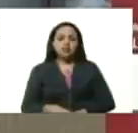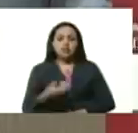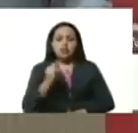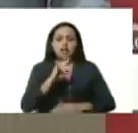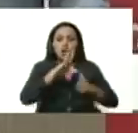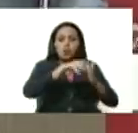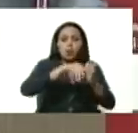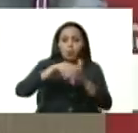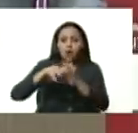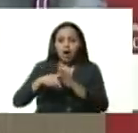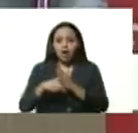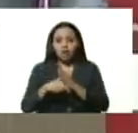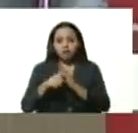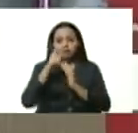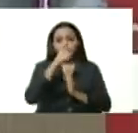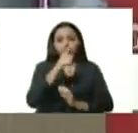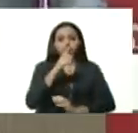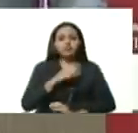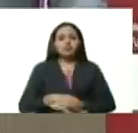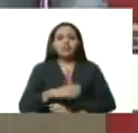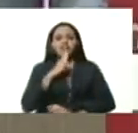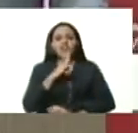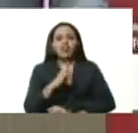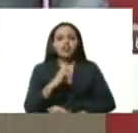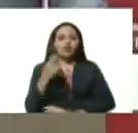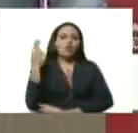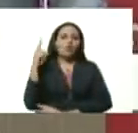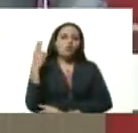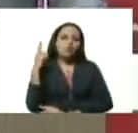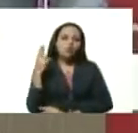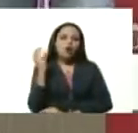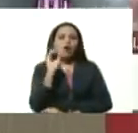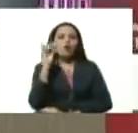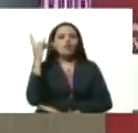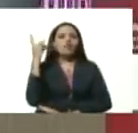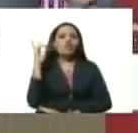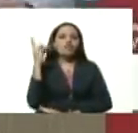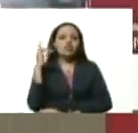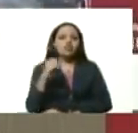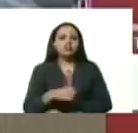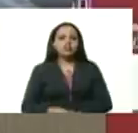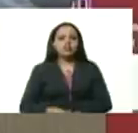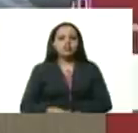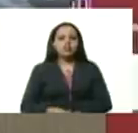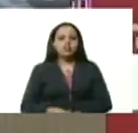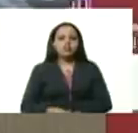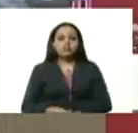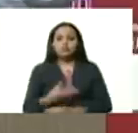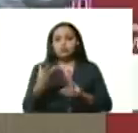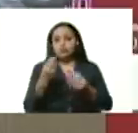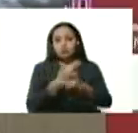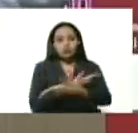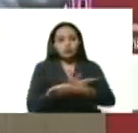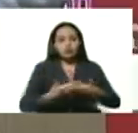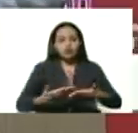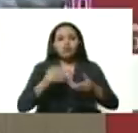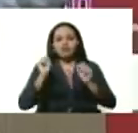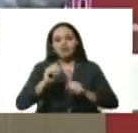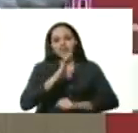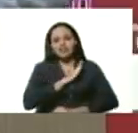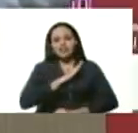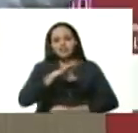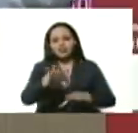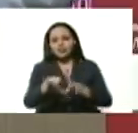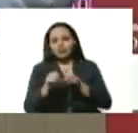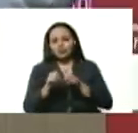sido confiscadas por bancos en Uruguay o en Bolivia, multimillonarios. Sí, eso sí